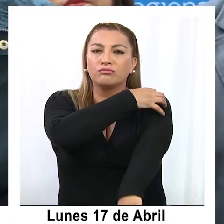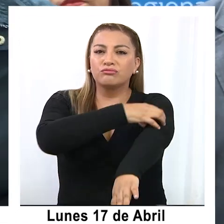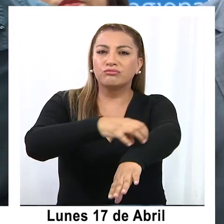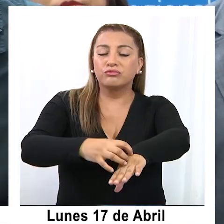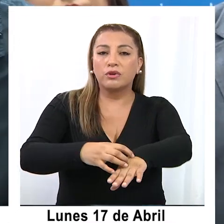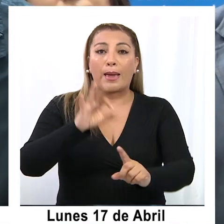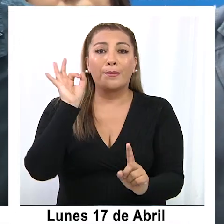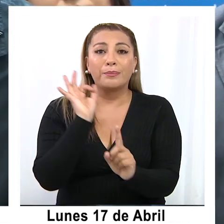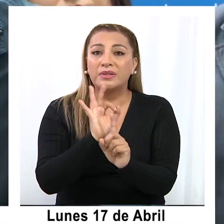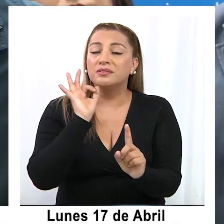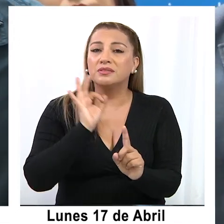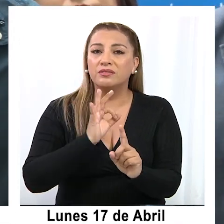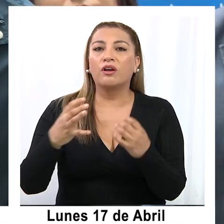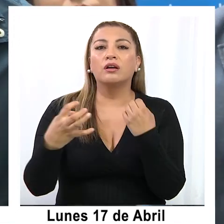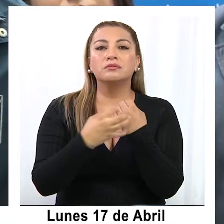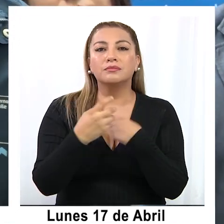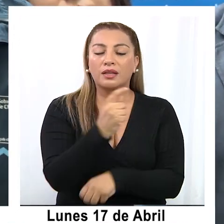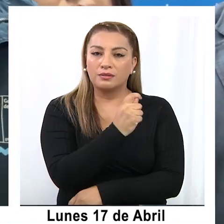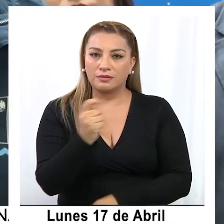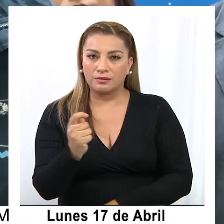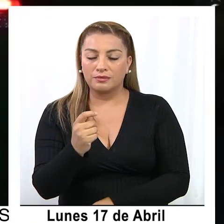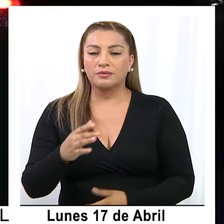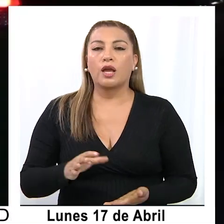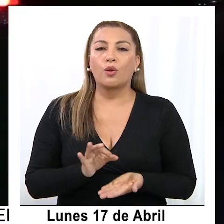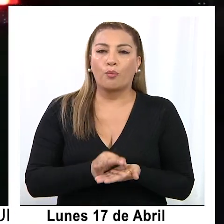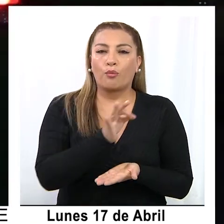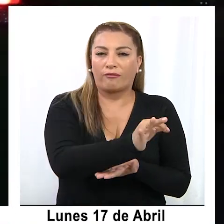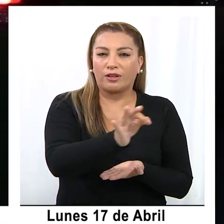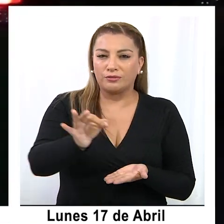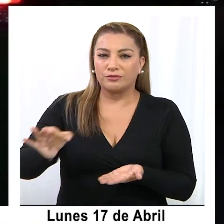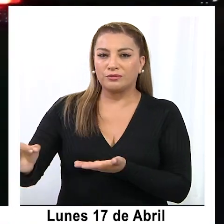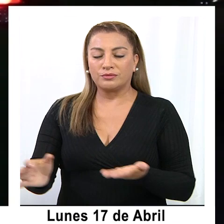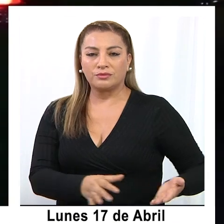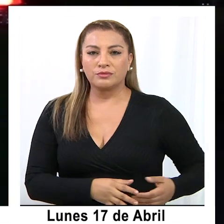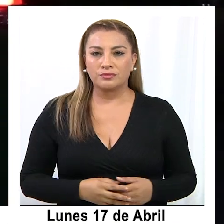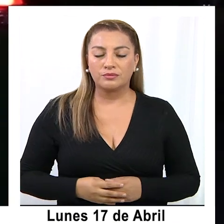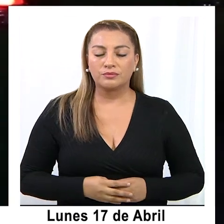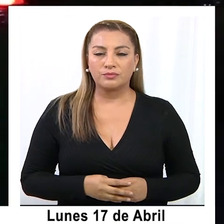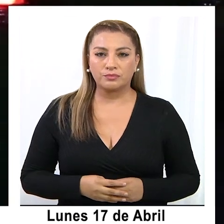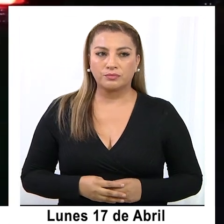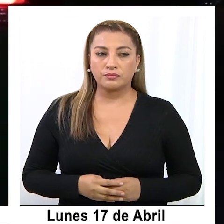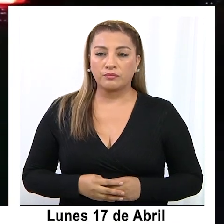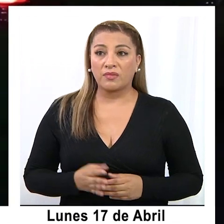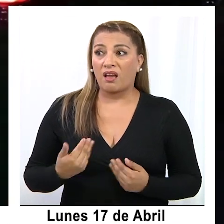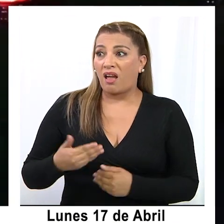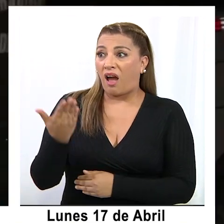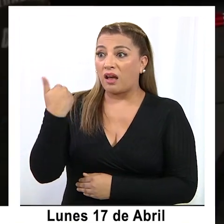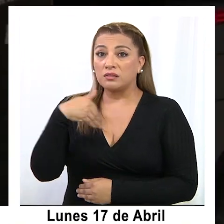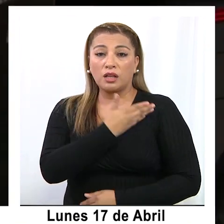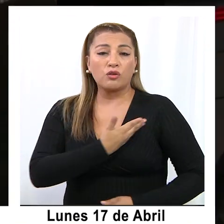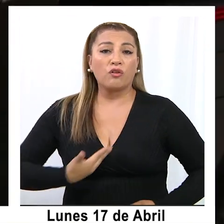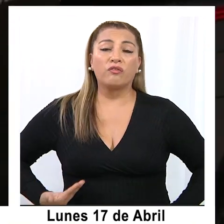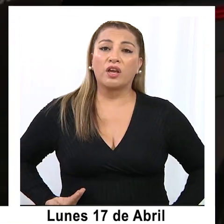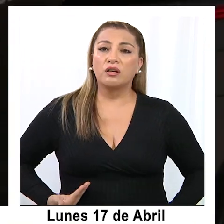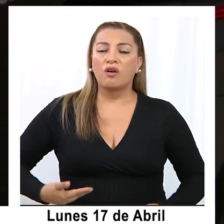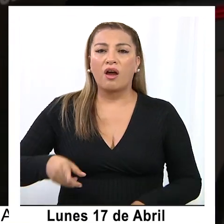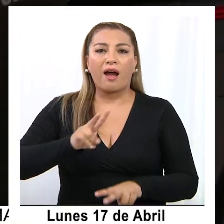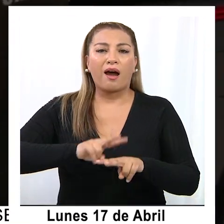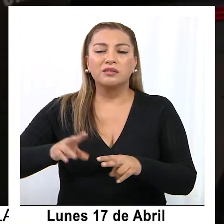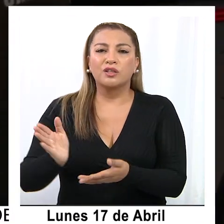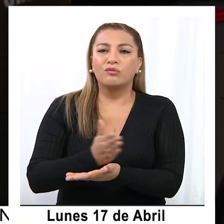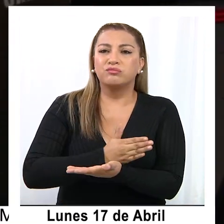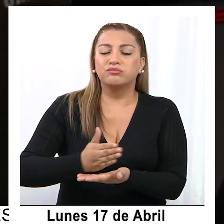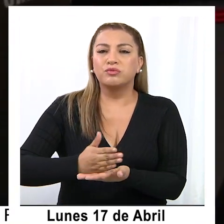país y particularmente en nuestra región y en nuestras comunas. Aunque en un principio el gobierno había diseñado